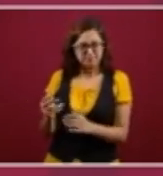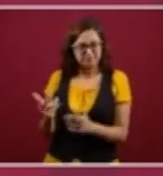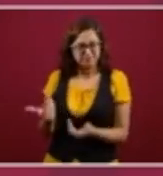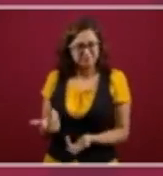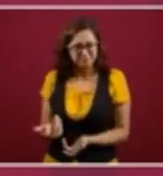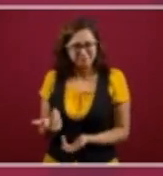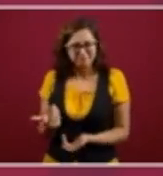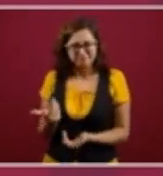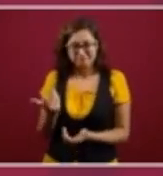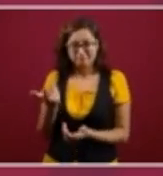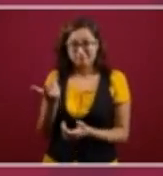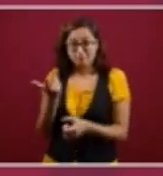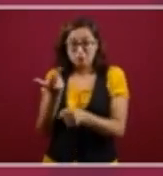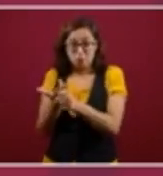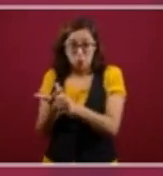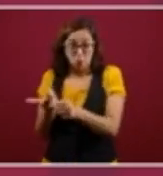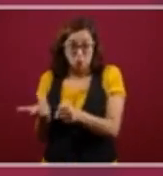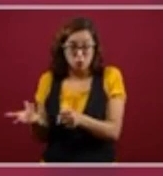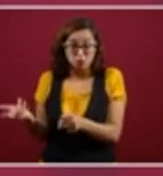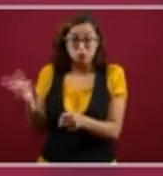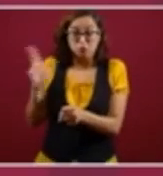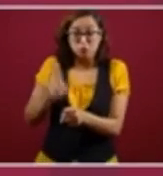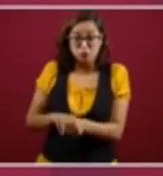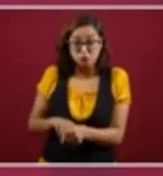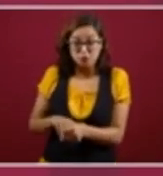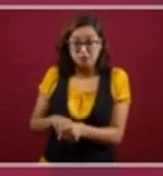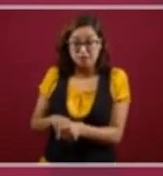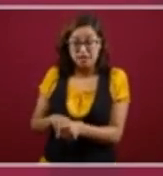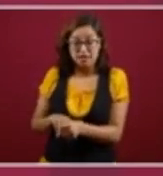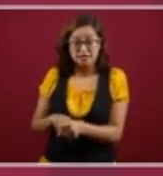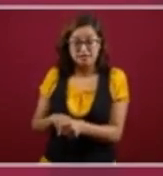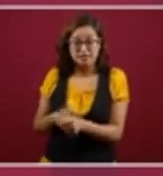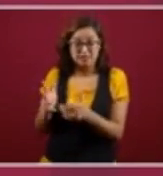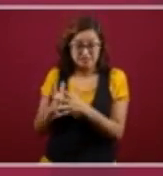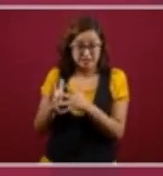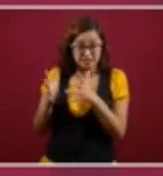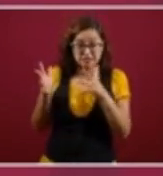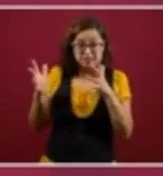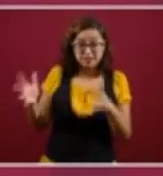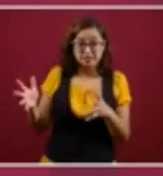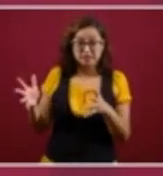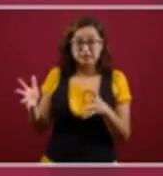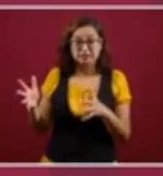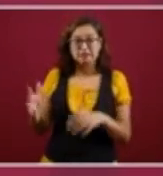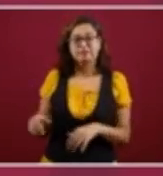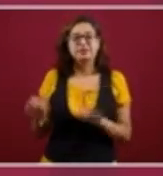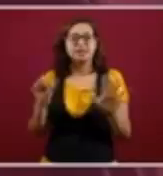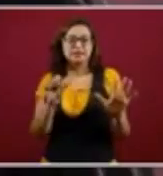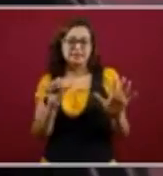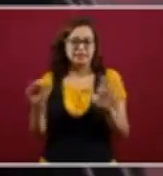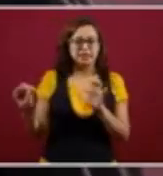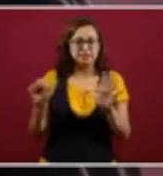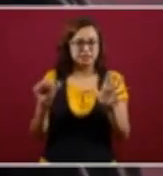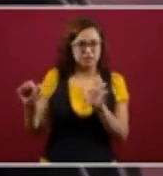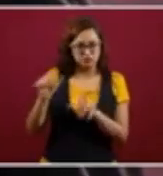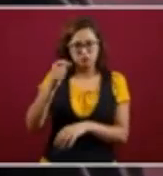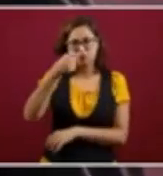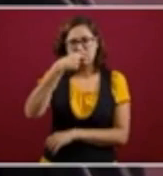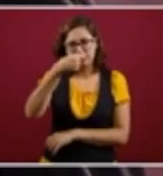Un hospital del seguro, del régimen ordinario, más de 600 claves.